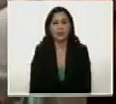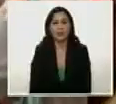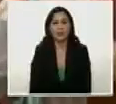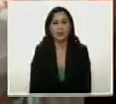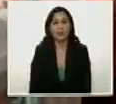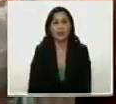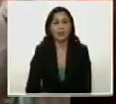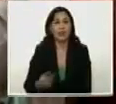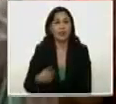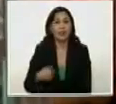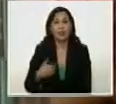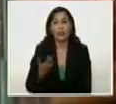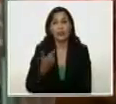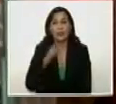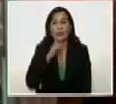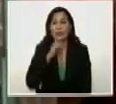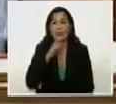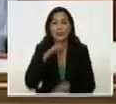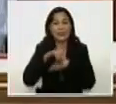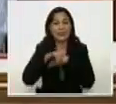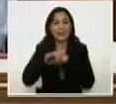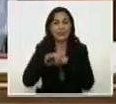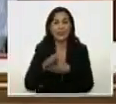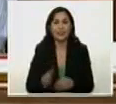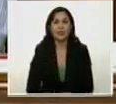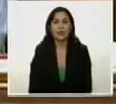No, yo soy de la parte inglesa del Furrial.